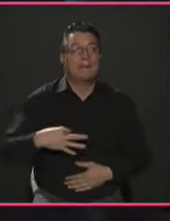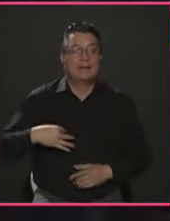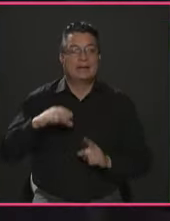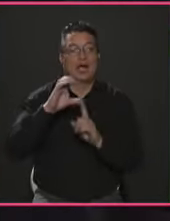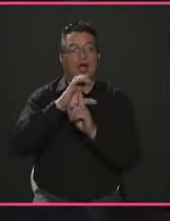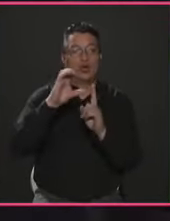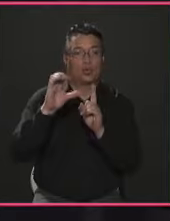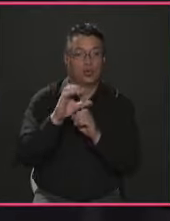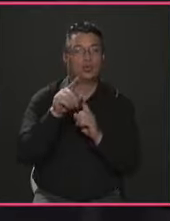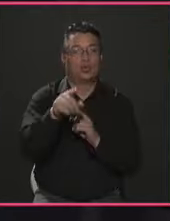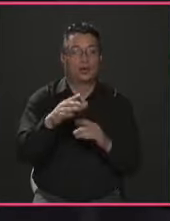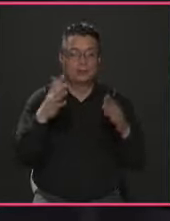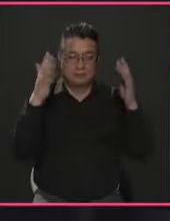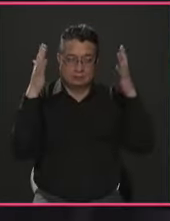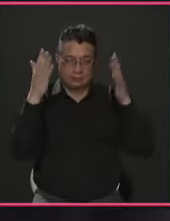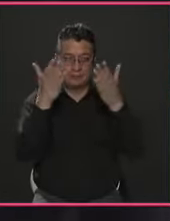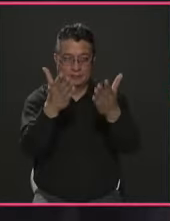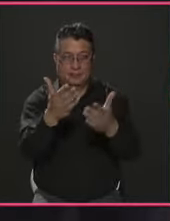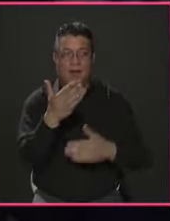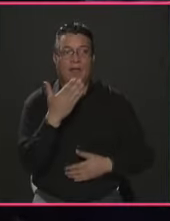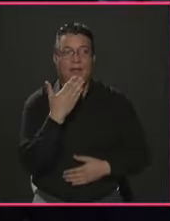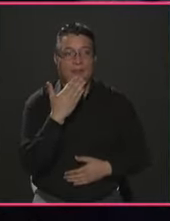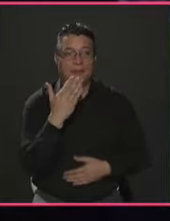cultura le damos un fuerte aplauso